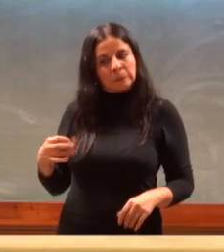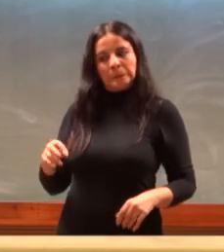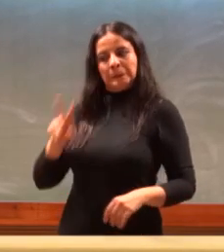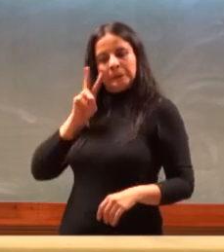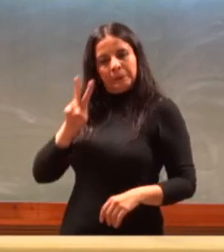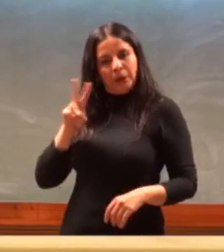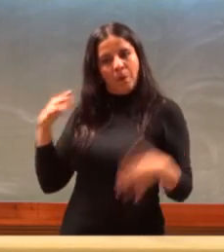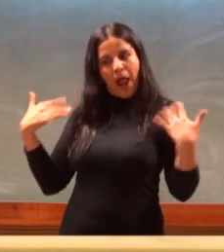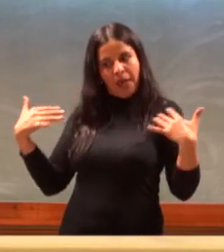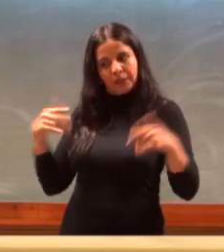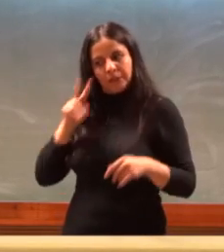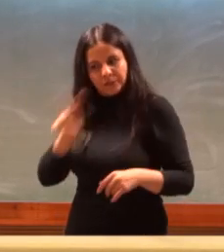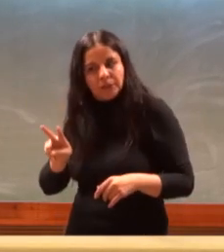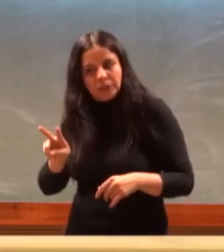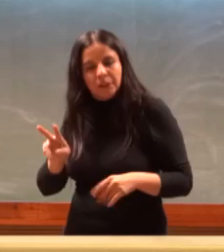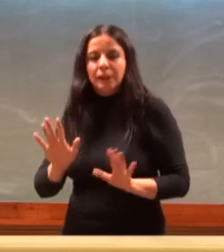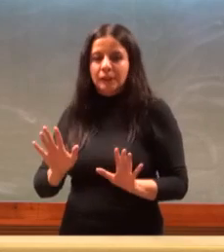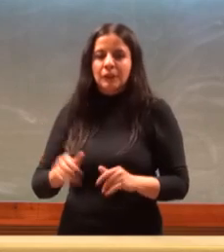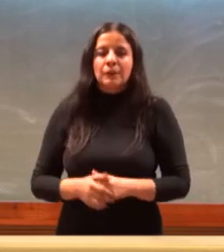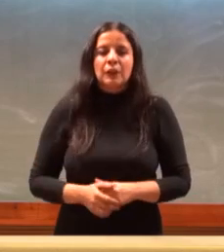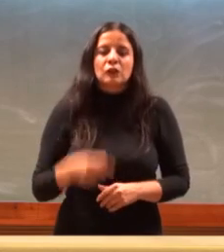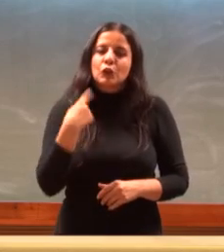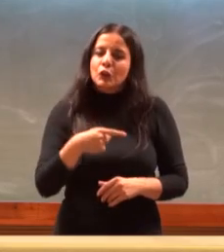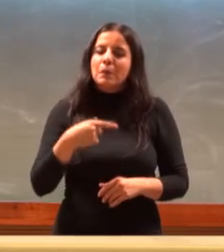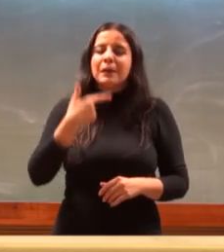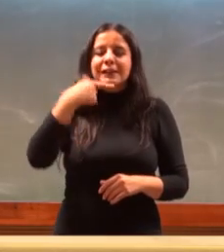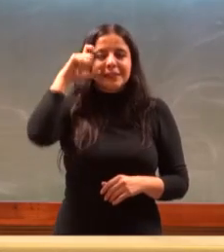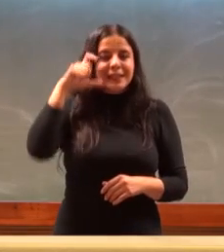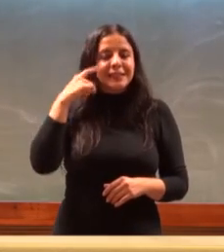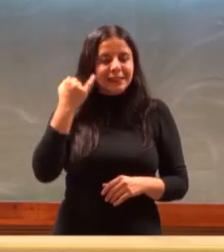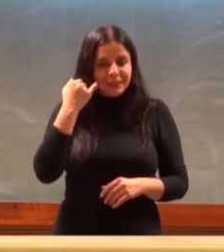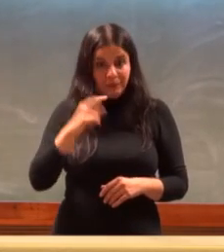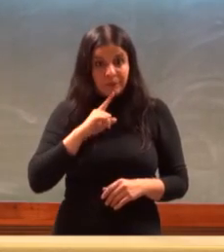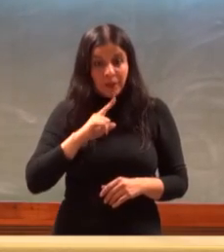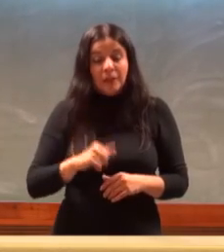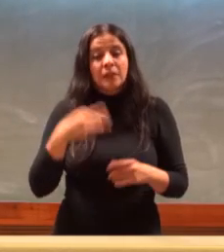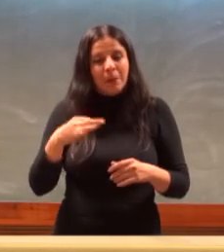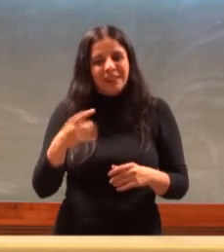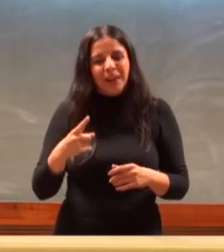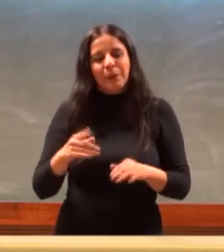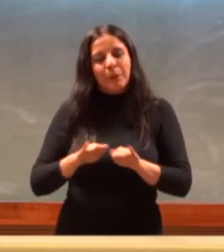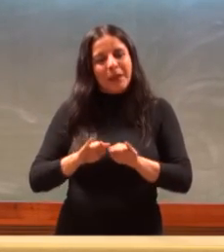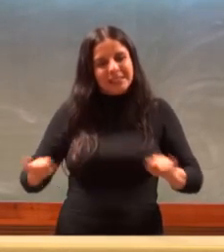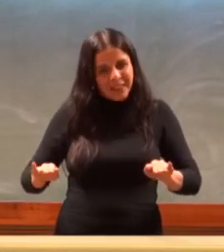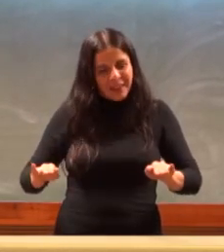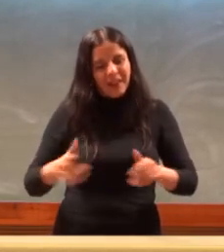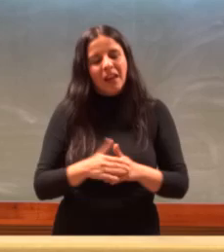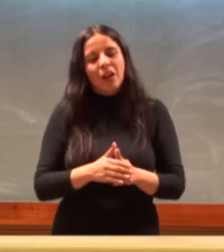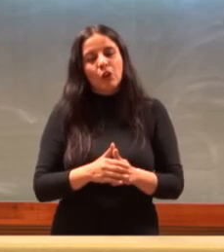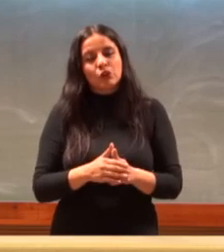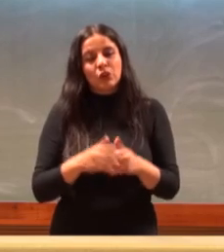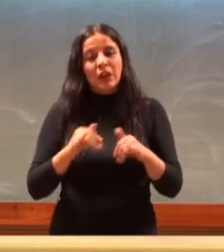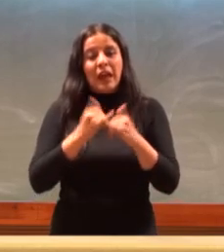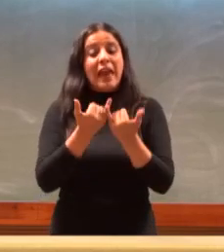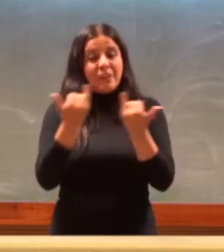es generar una comisión asesora de la seit pero que esté basada en los asesores en los evaluadores que que trabajan en en la comisión de